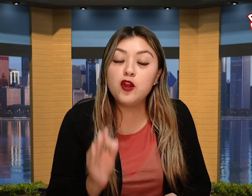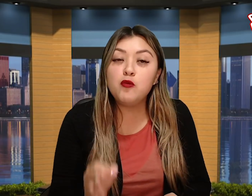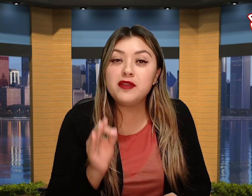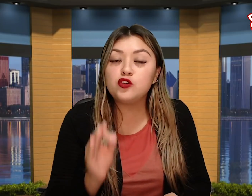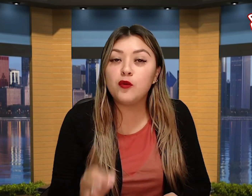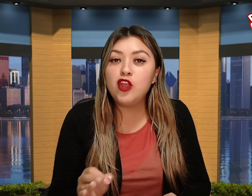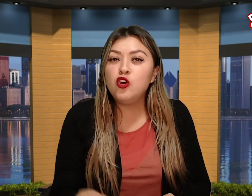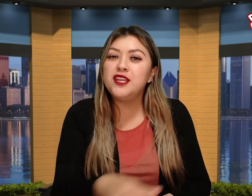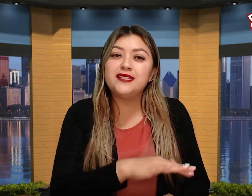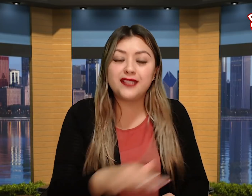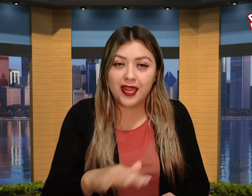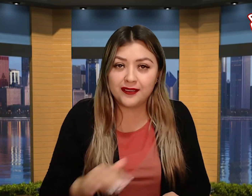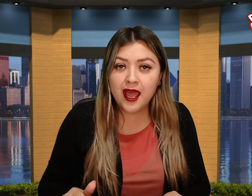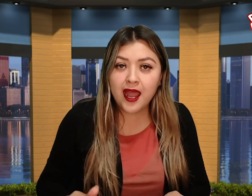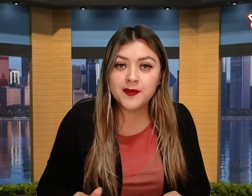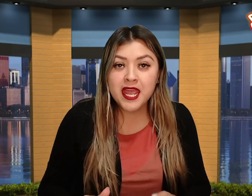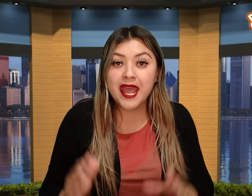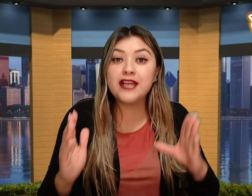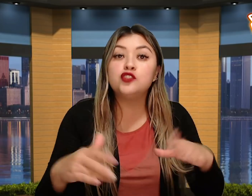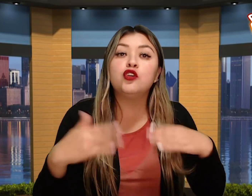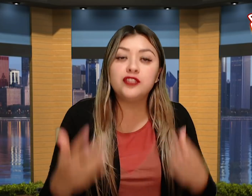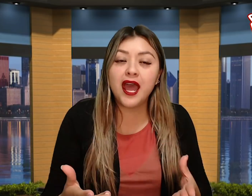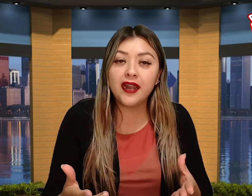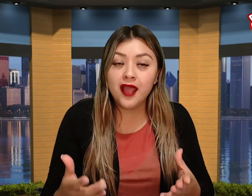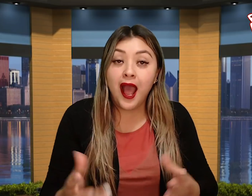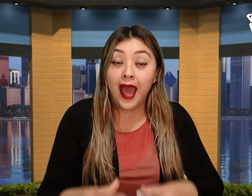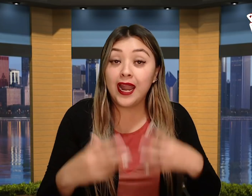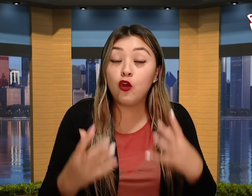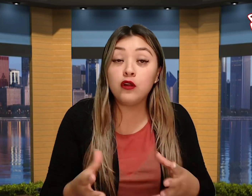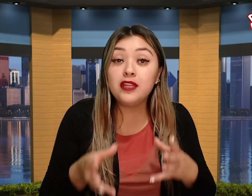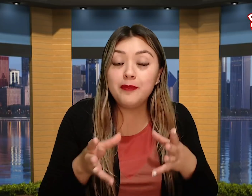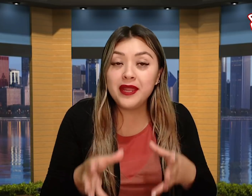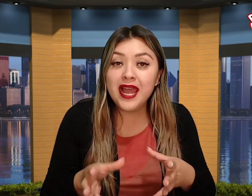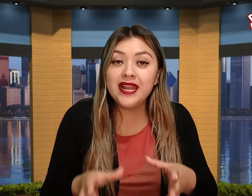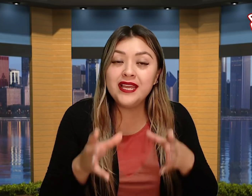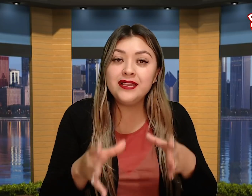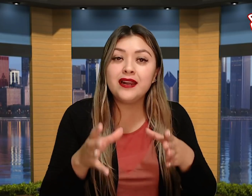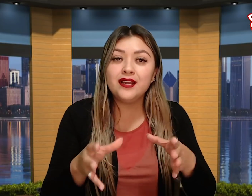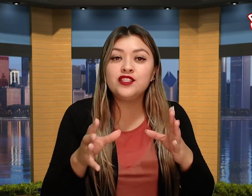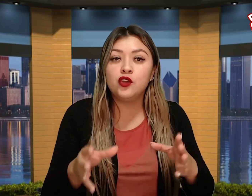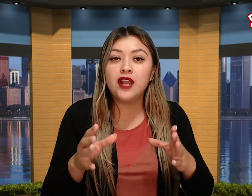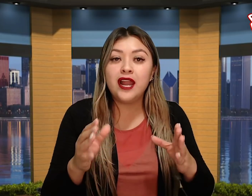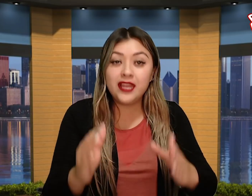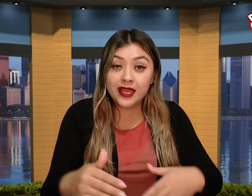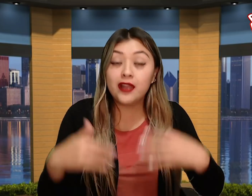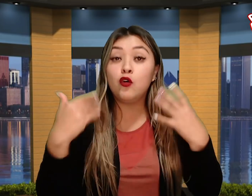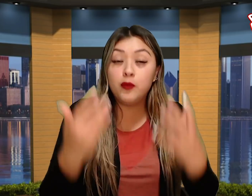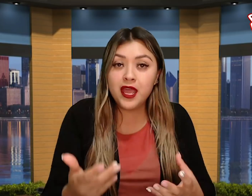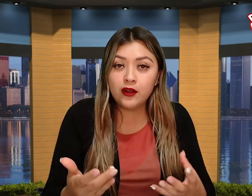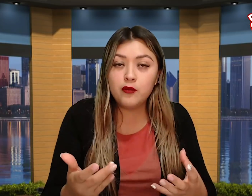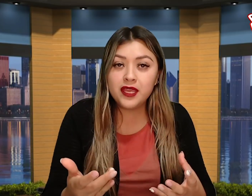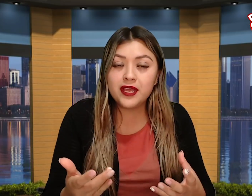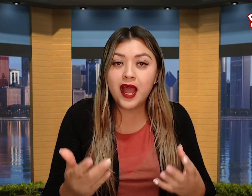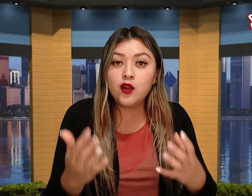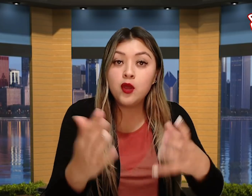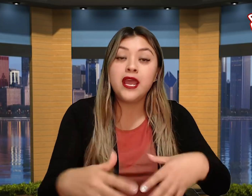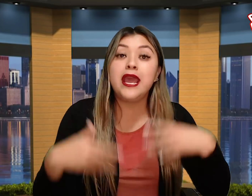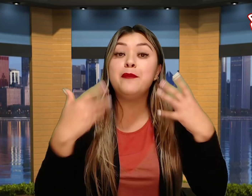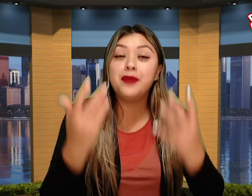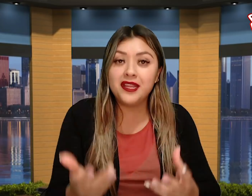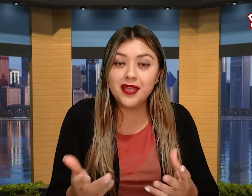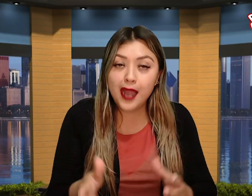Andrés Manuel López Obrador descartara exhortar a la Corte Penal Internacional y que el gobierno